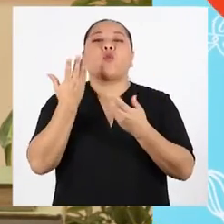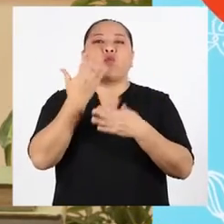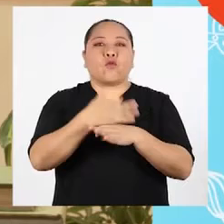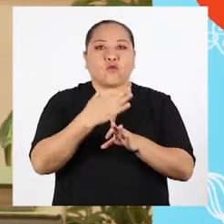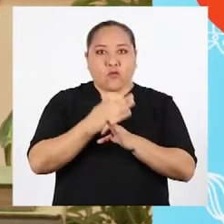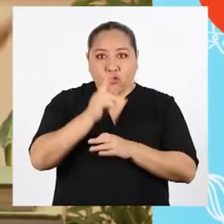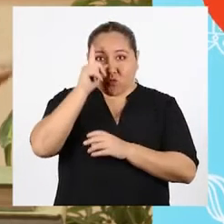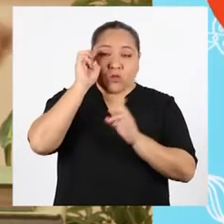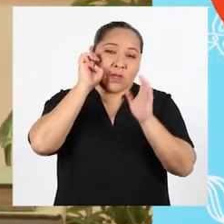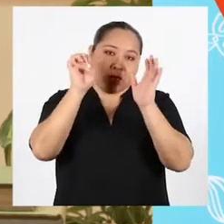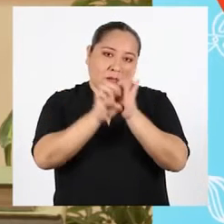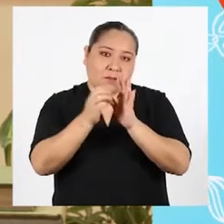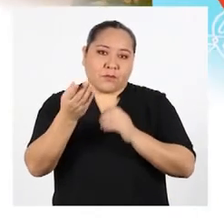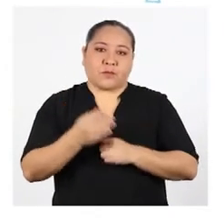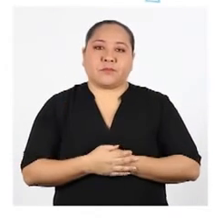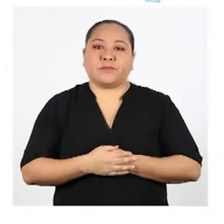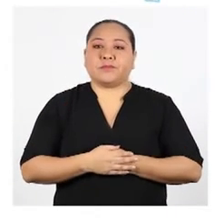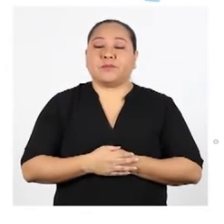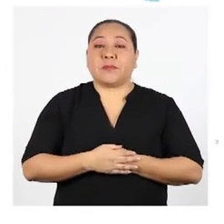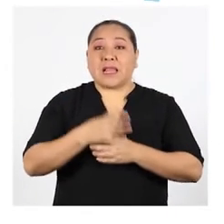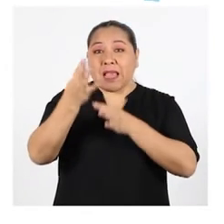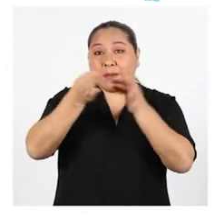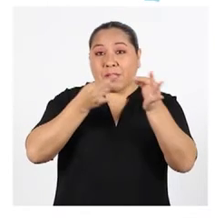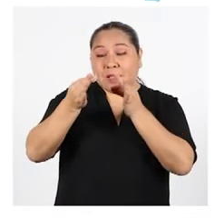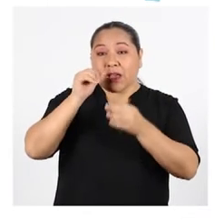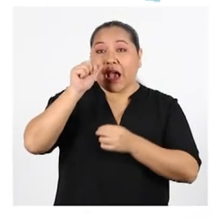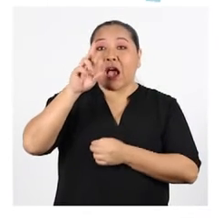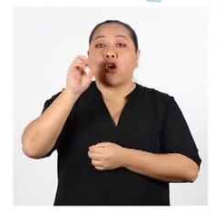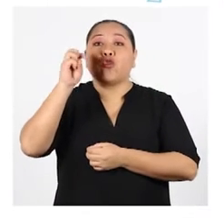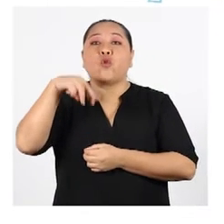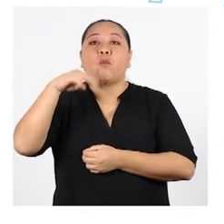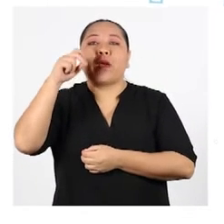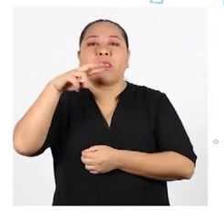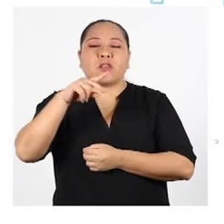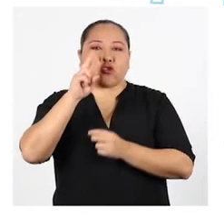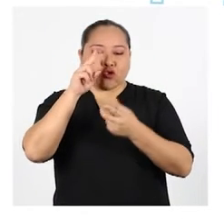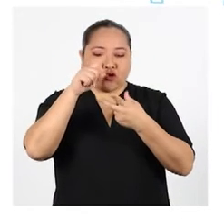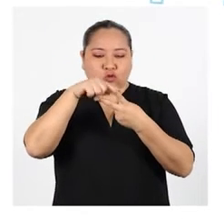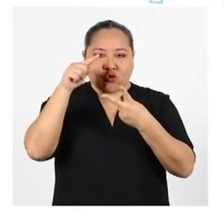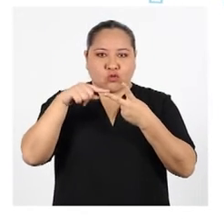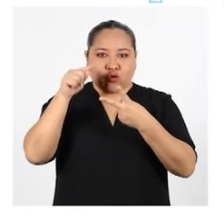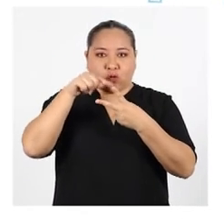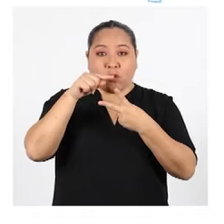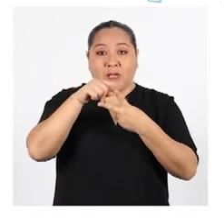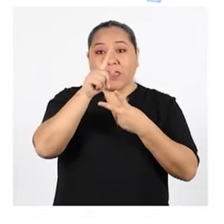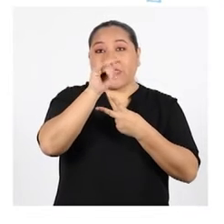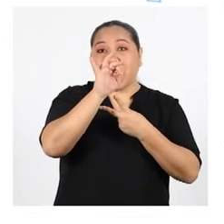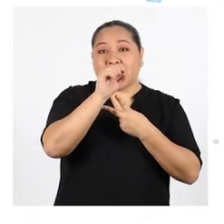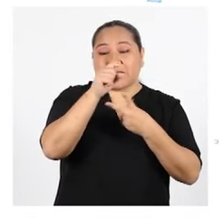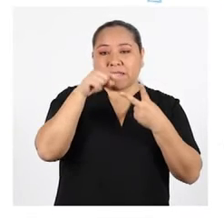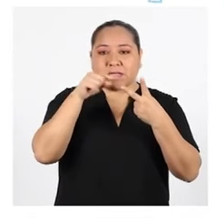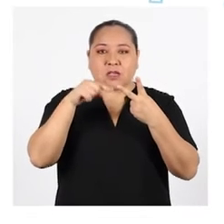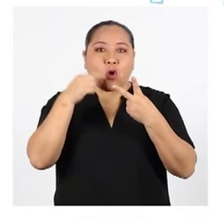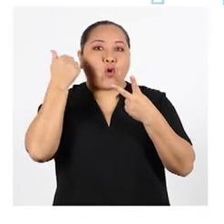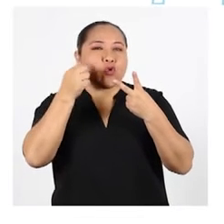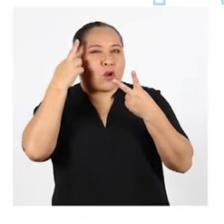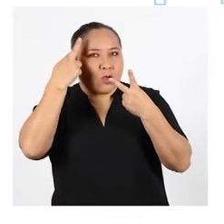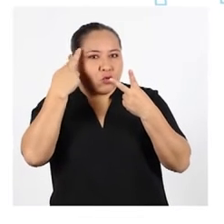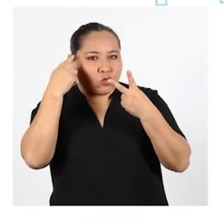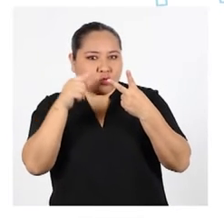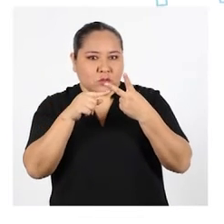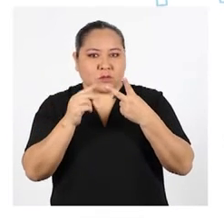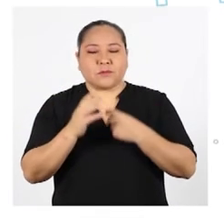es su forma y un ejemplo. La argumentación se forma de dos partes, una premisa o tesis y las